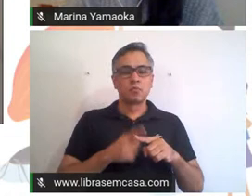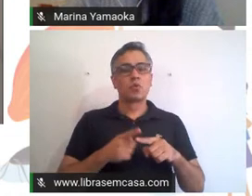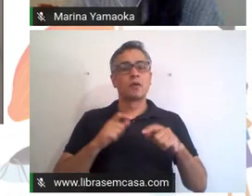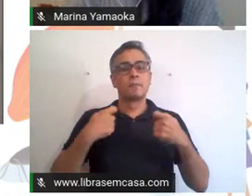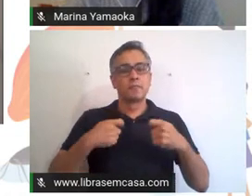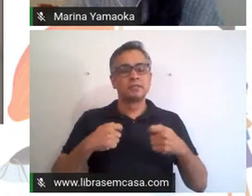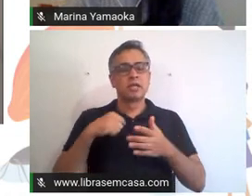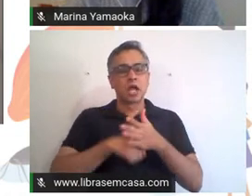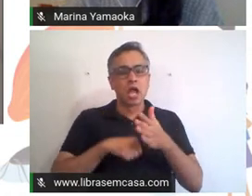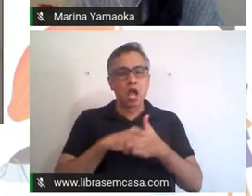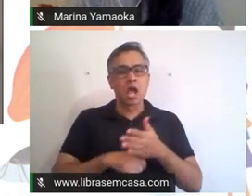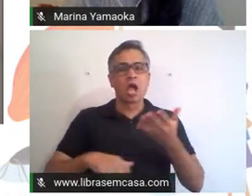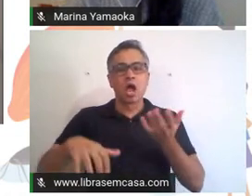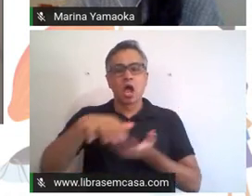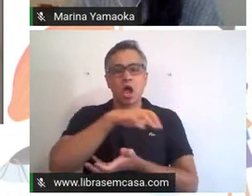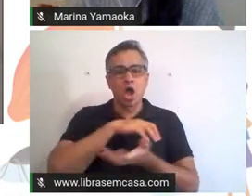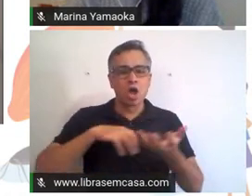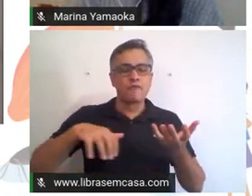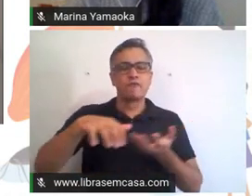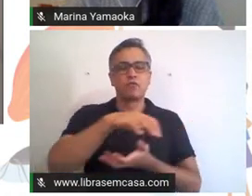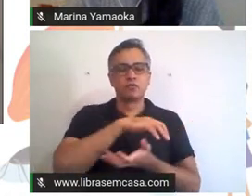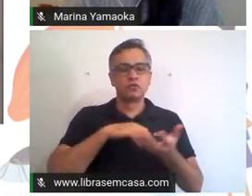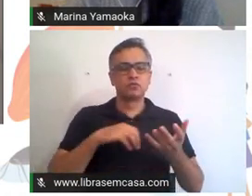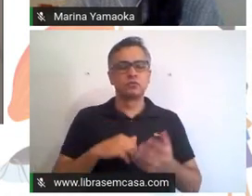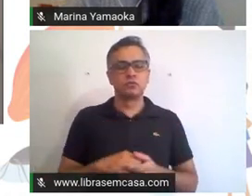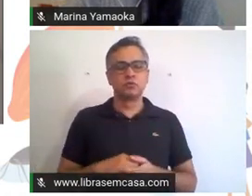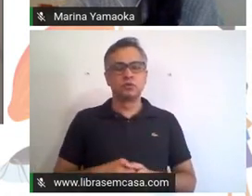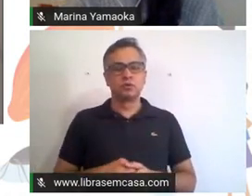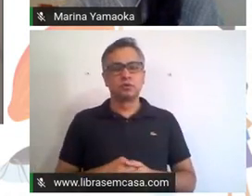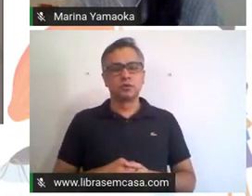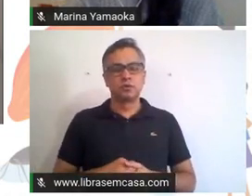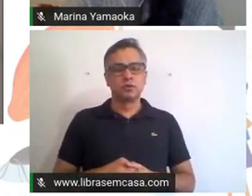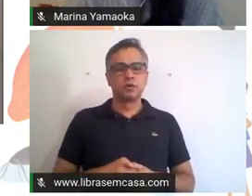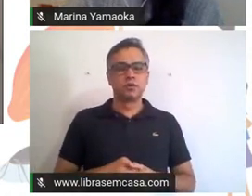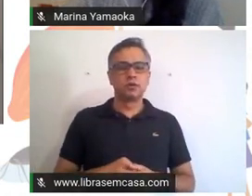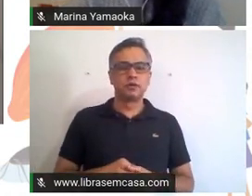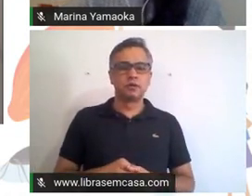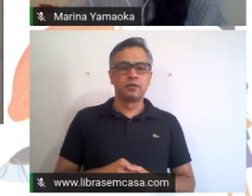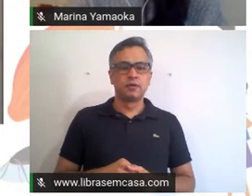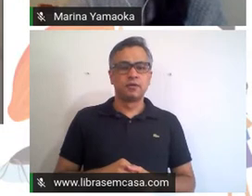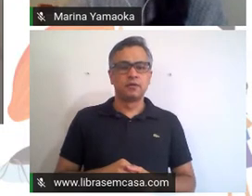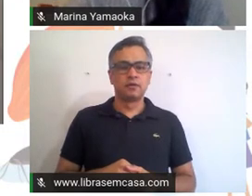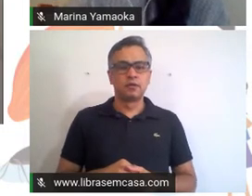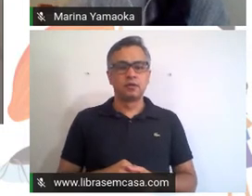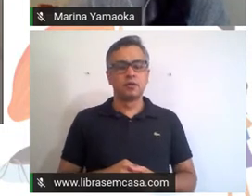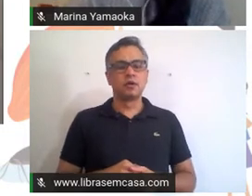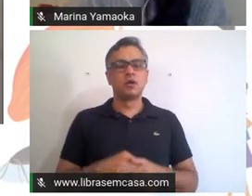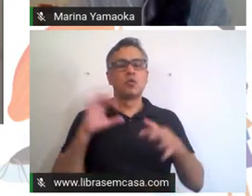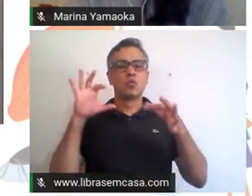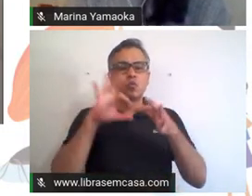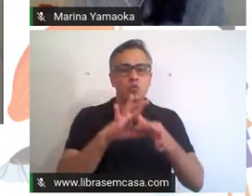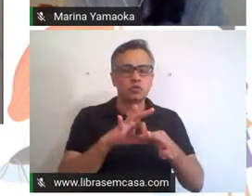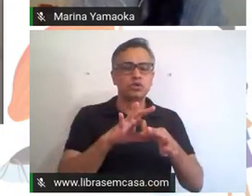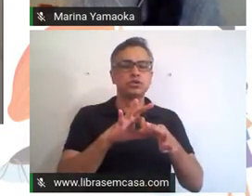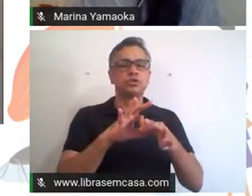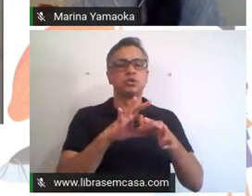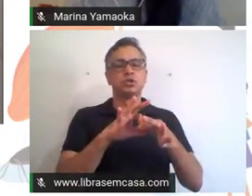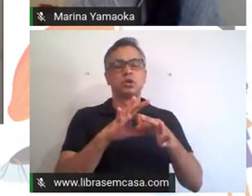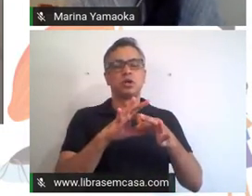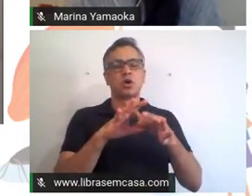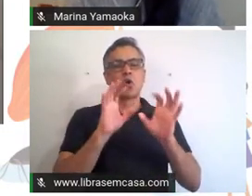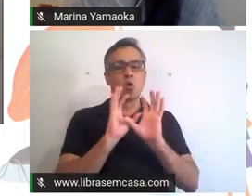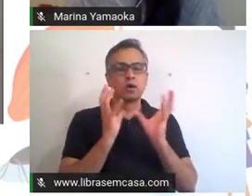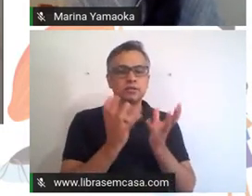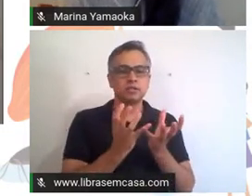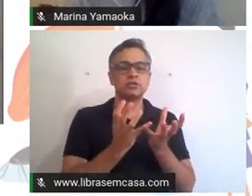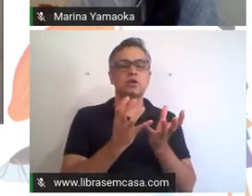posible, que es gustosa, que está buena y que lleva inevitablemente a reunirse con organizaciones, a entender que hay muchas